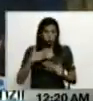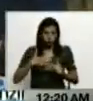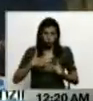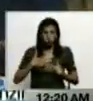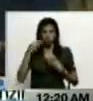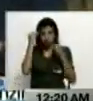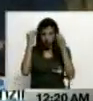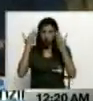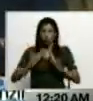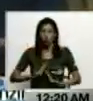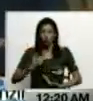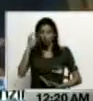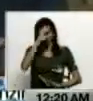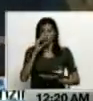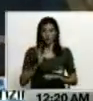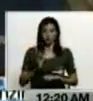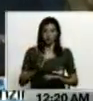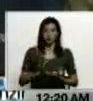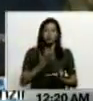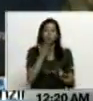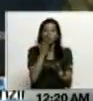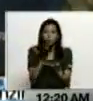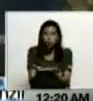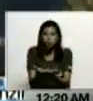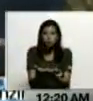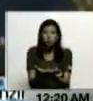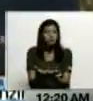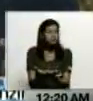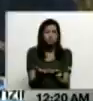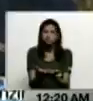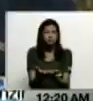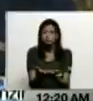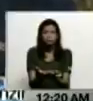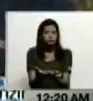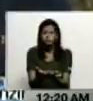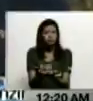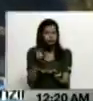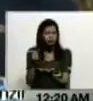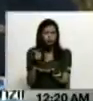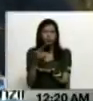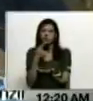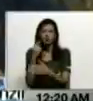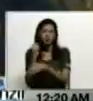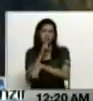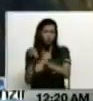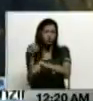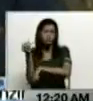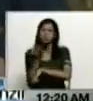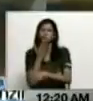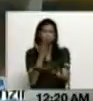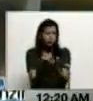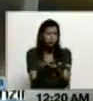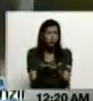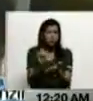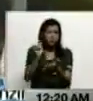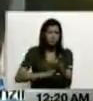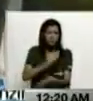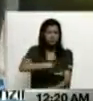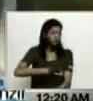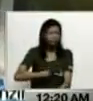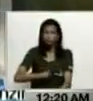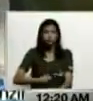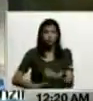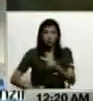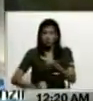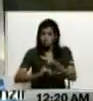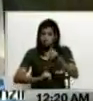ineficaz inoficiosa inútil es el planteamiento en mi criterio no tiene ningún soporte constitucional